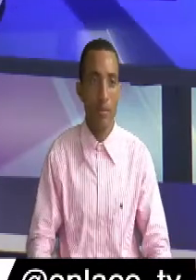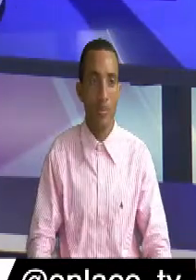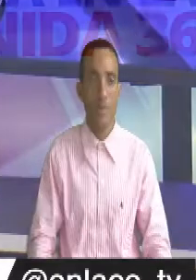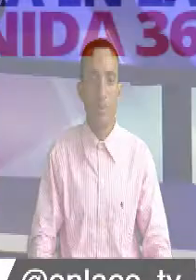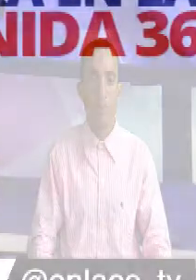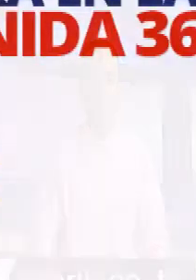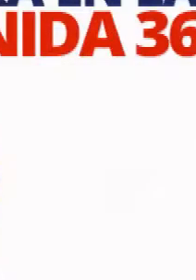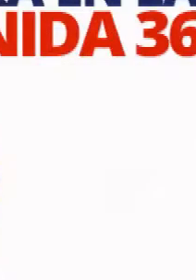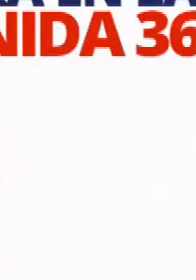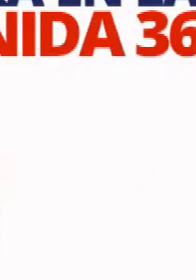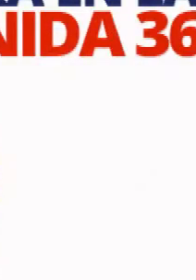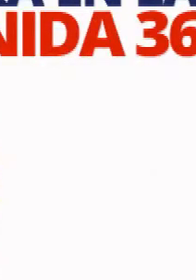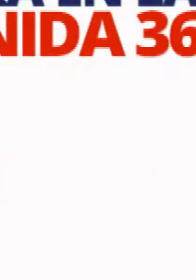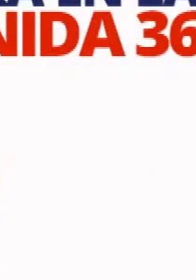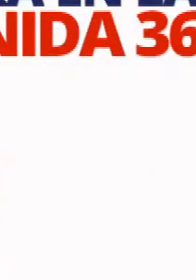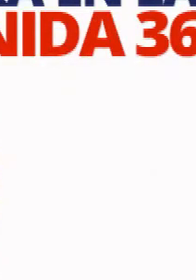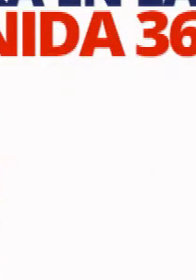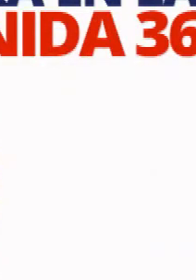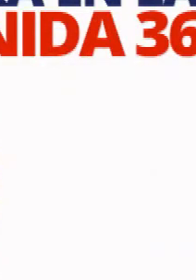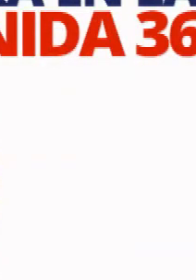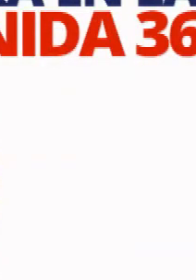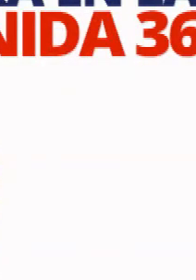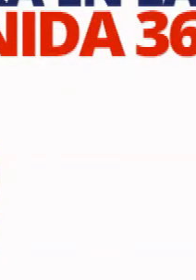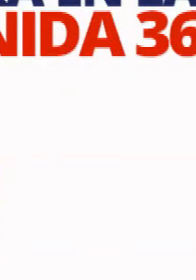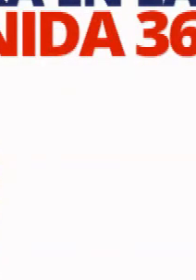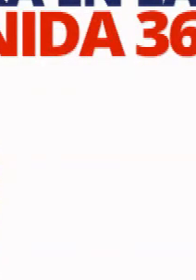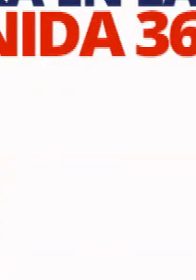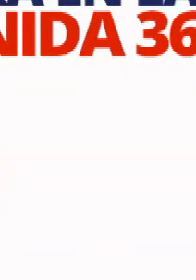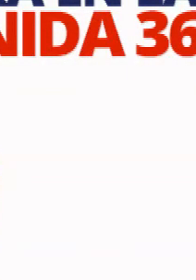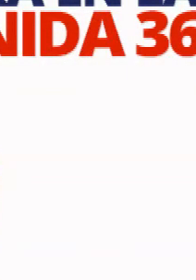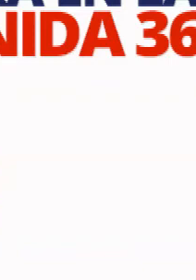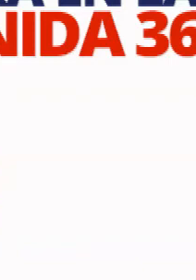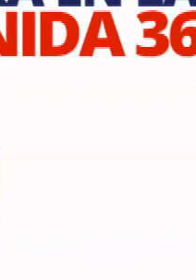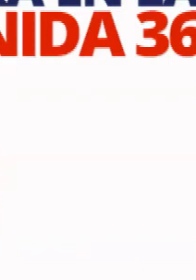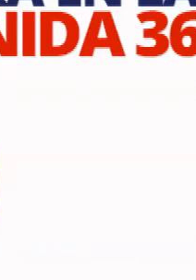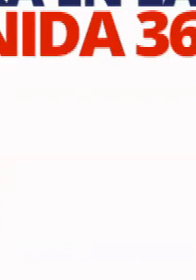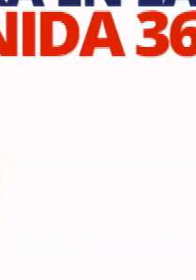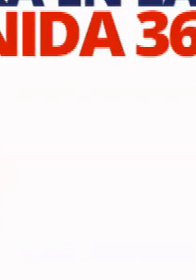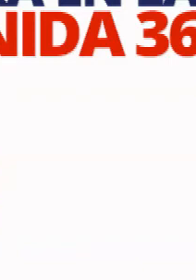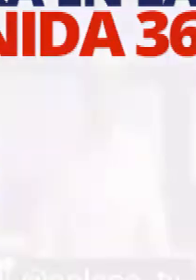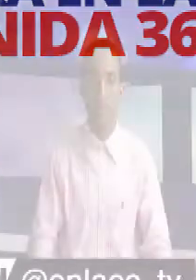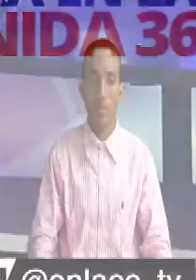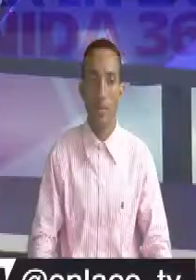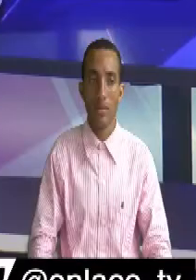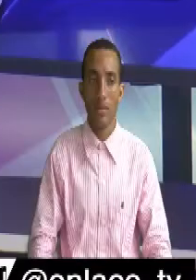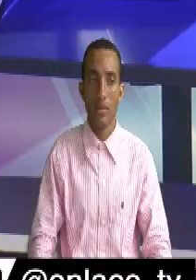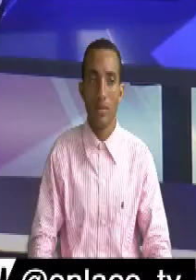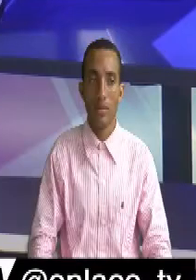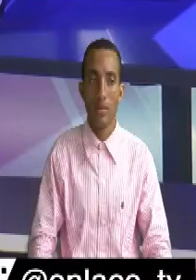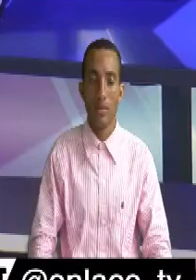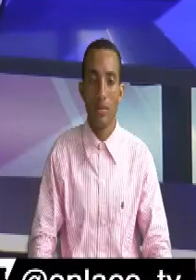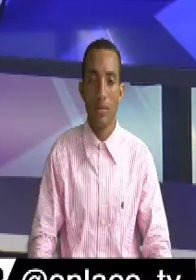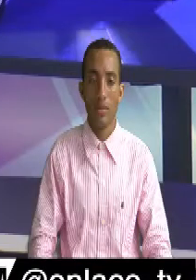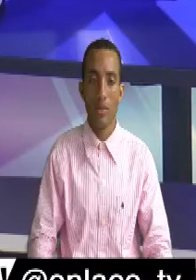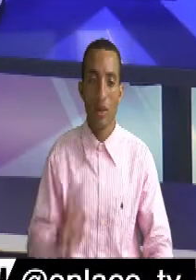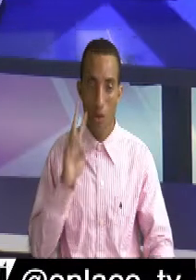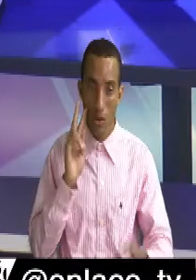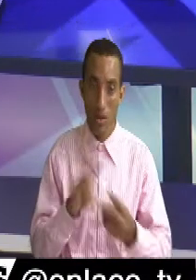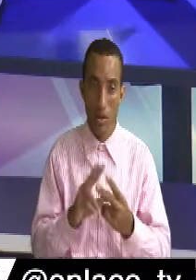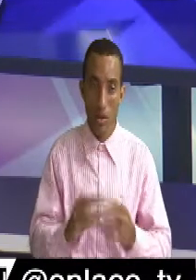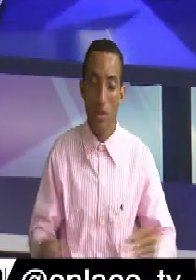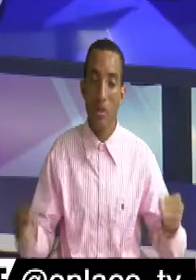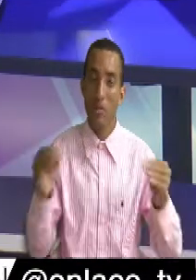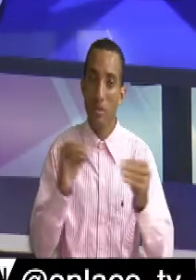eléctricos, Electrofer, ilumina tu vida, ahora también en la avenida 36. No se muevan y conozcan más de la información sobre